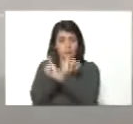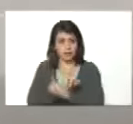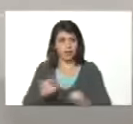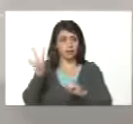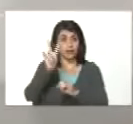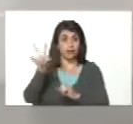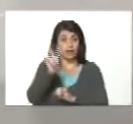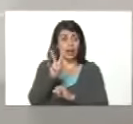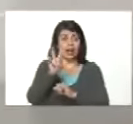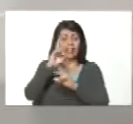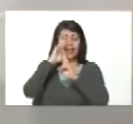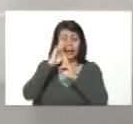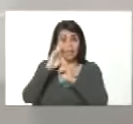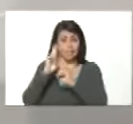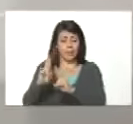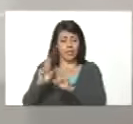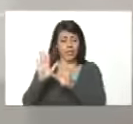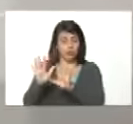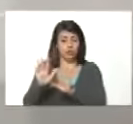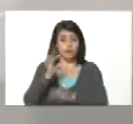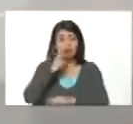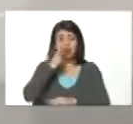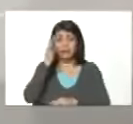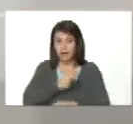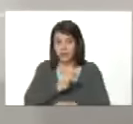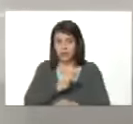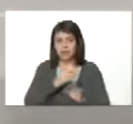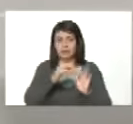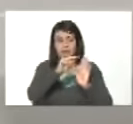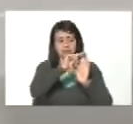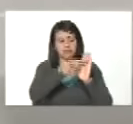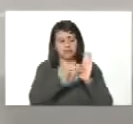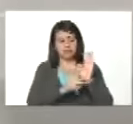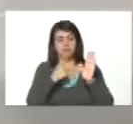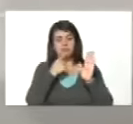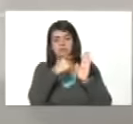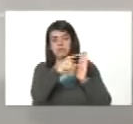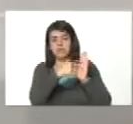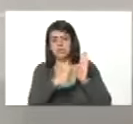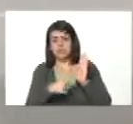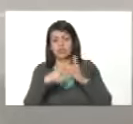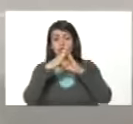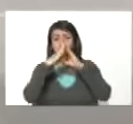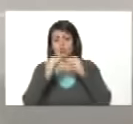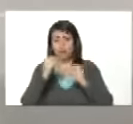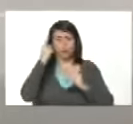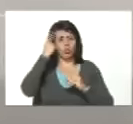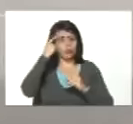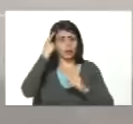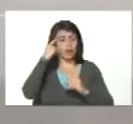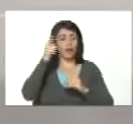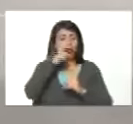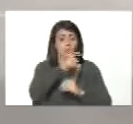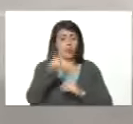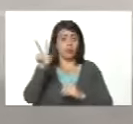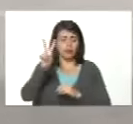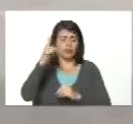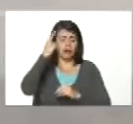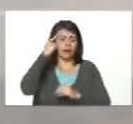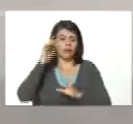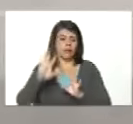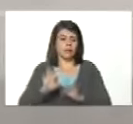Venezuela. Eso es una verdad de perogrullo, pero así está establecido. Quizás todos ustedes saben, y el pueblo de Venezuela